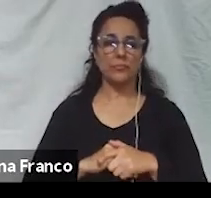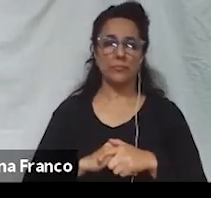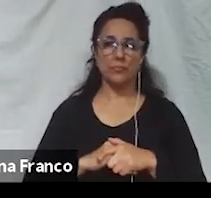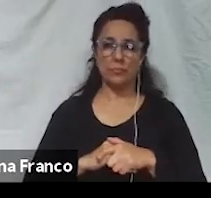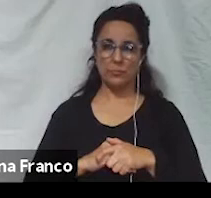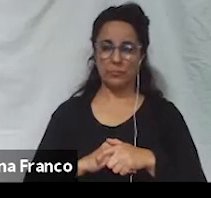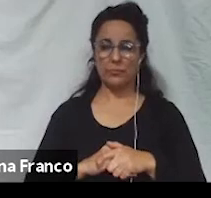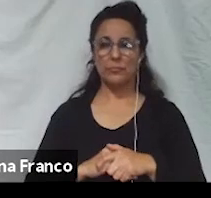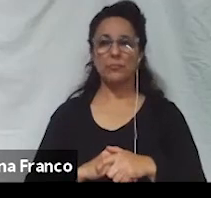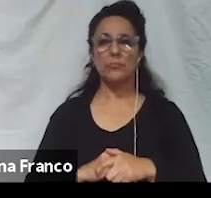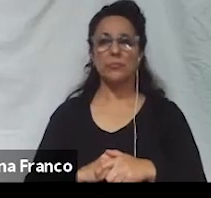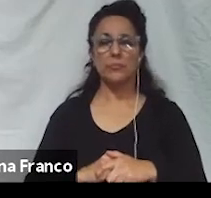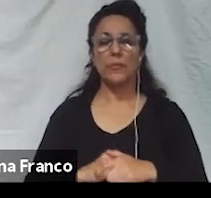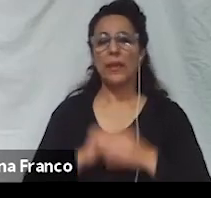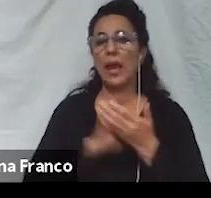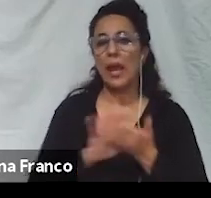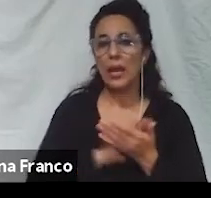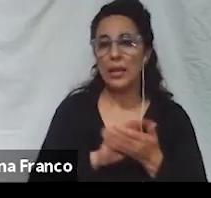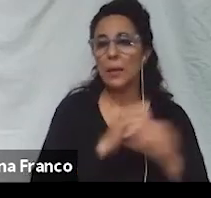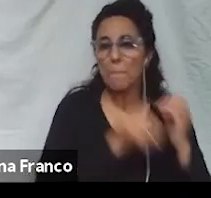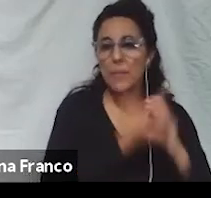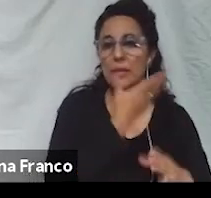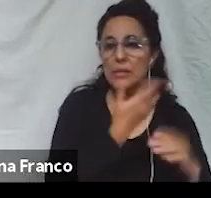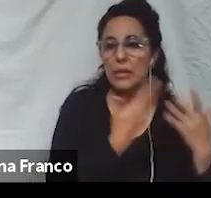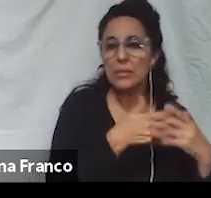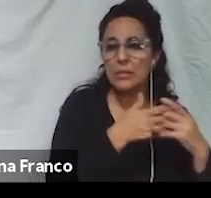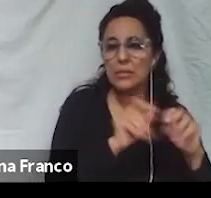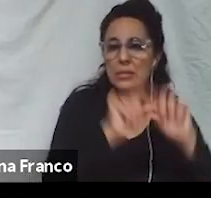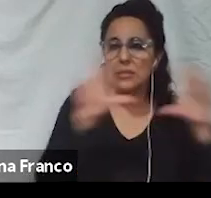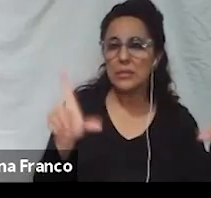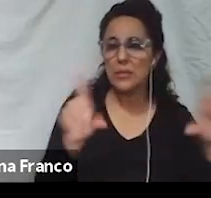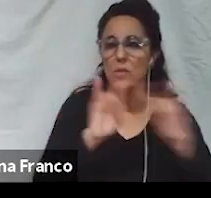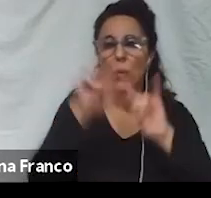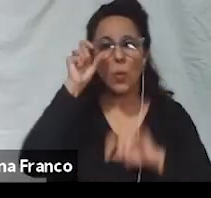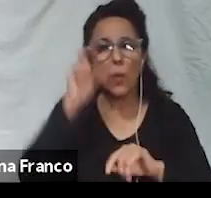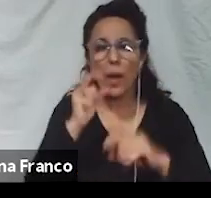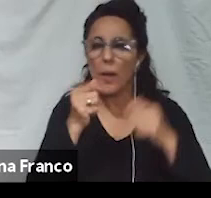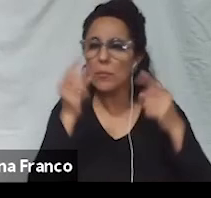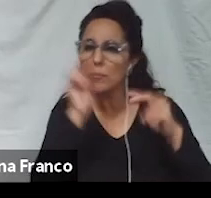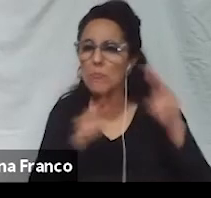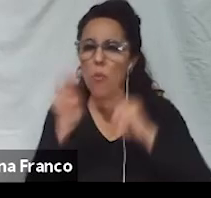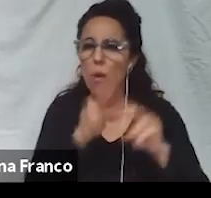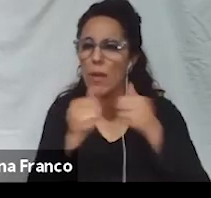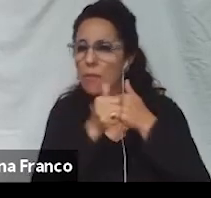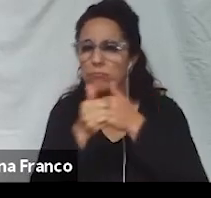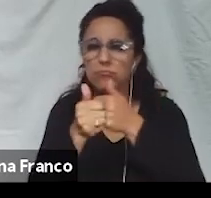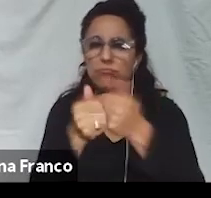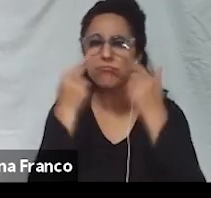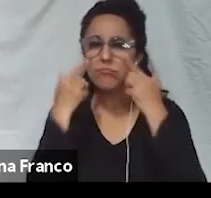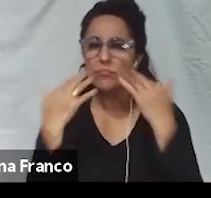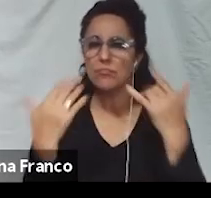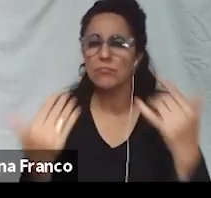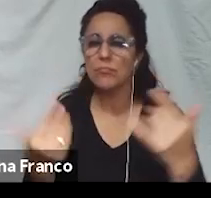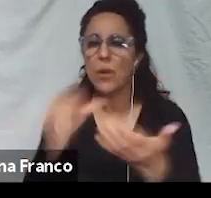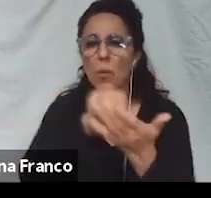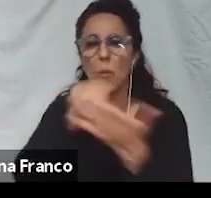los componentes principales, como puede ser el inicio de sesión, o registrar un usuario, o hacer una búsqueda. Son componentes